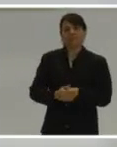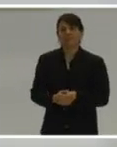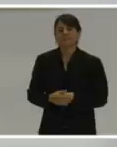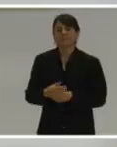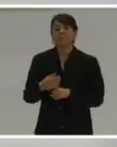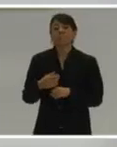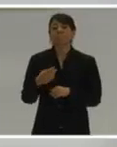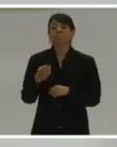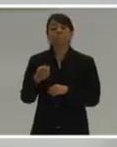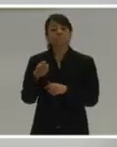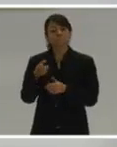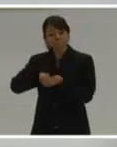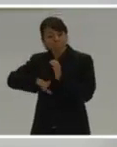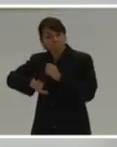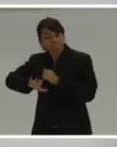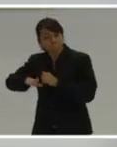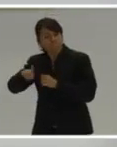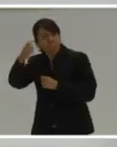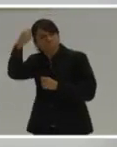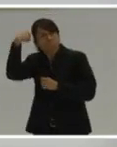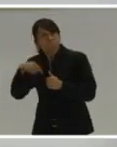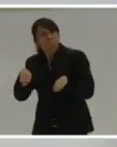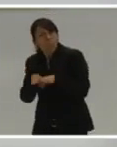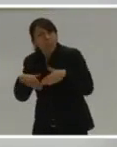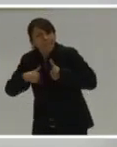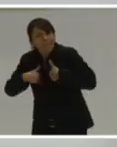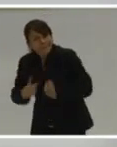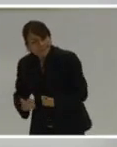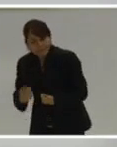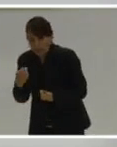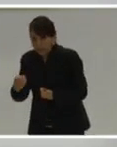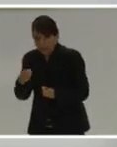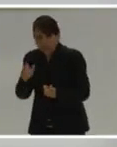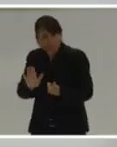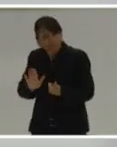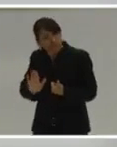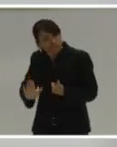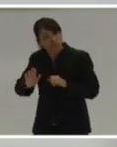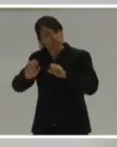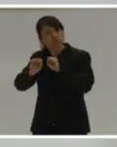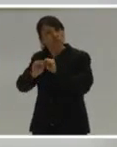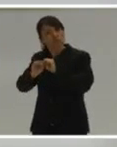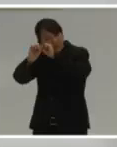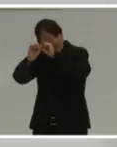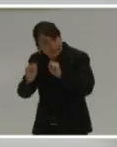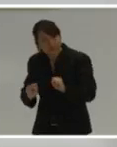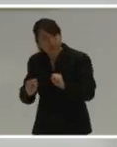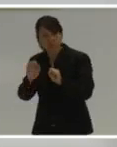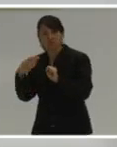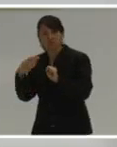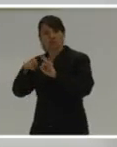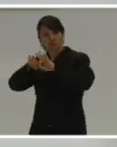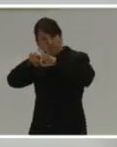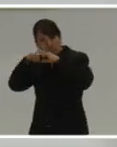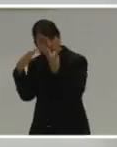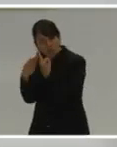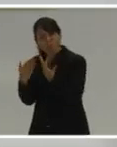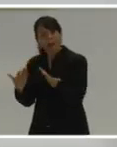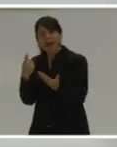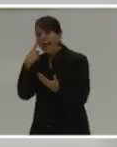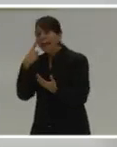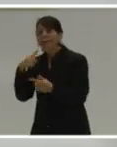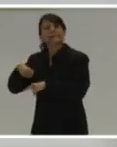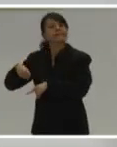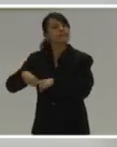entendimiento que tiene que ver con el sistema de turno, ¿no? Que tiene que ver con aquello que a quién le